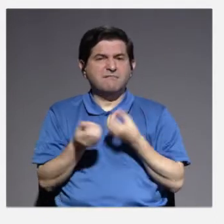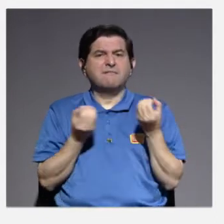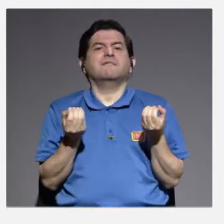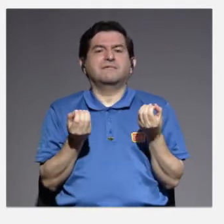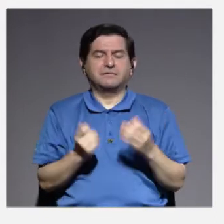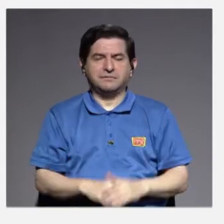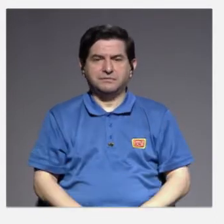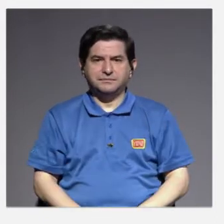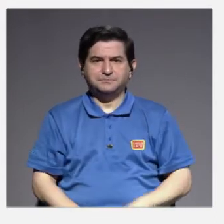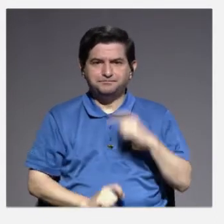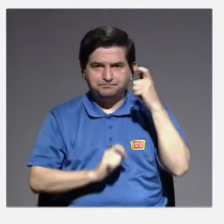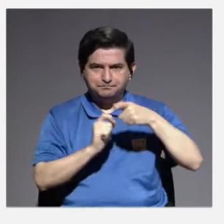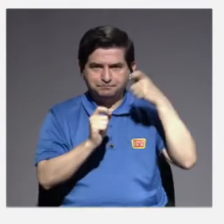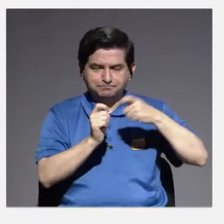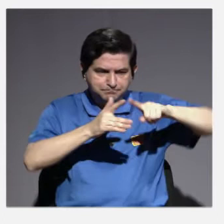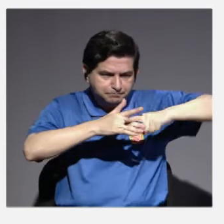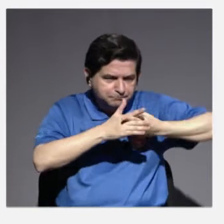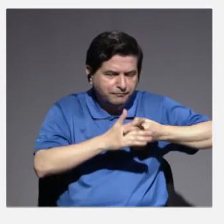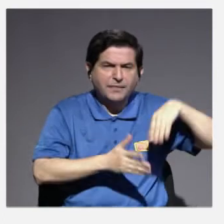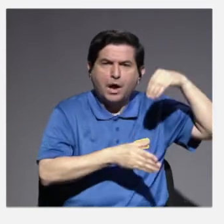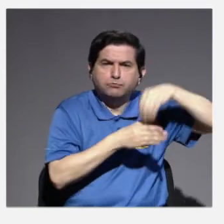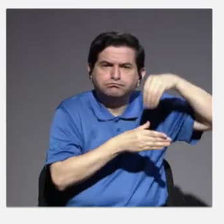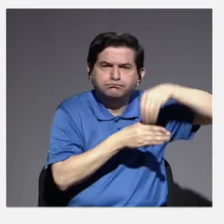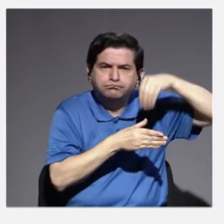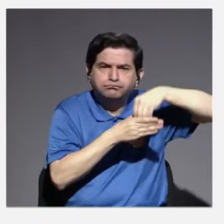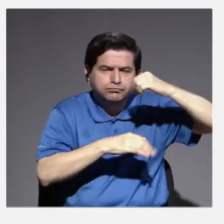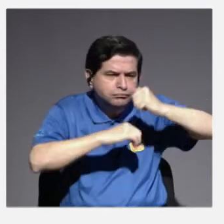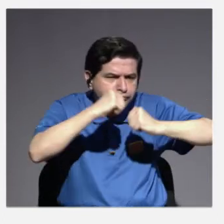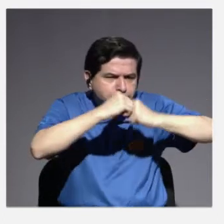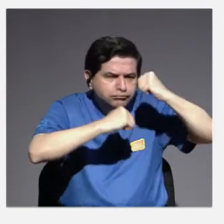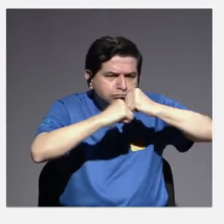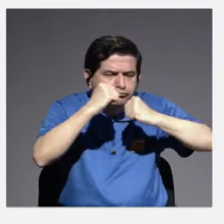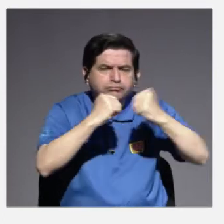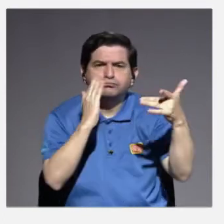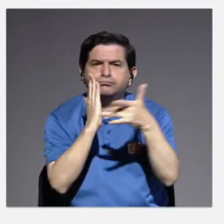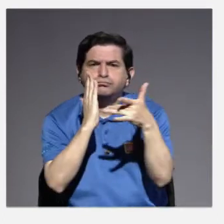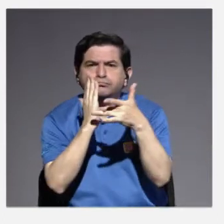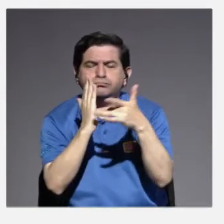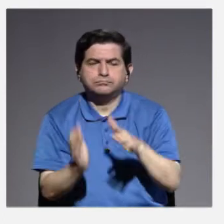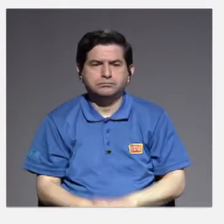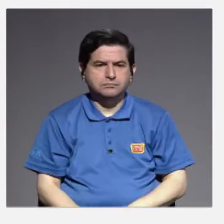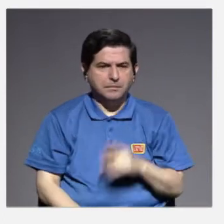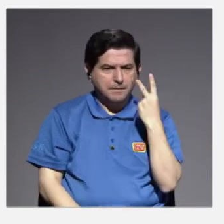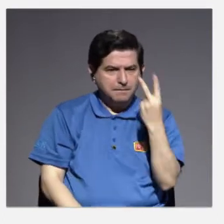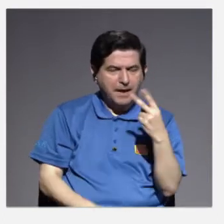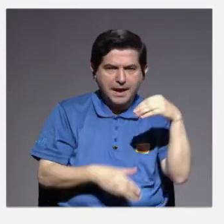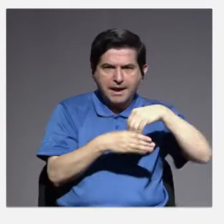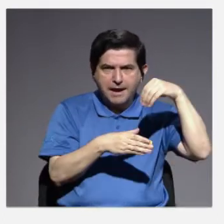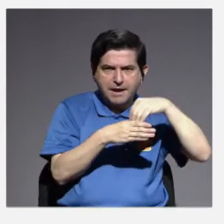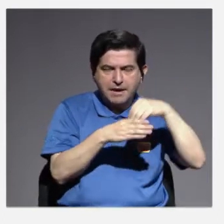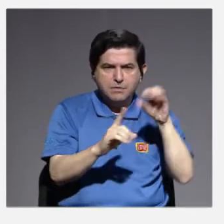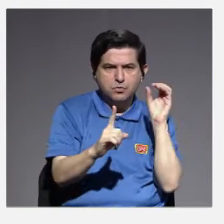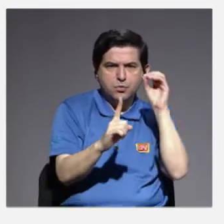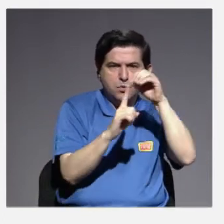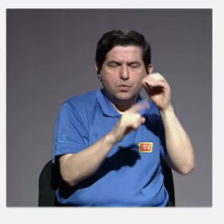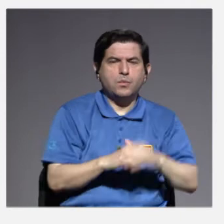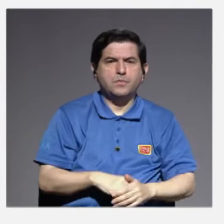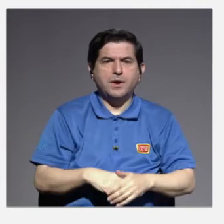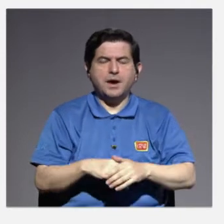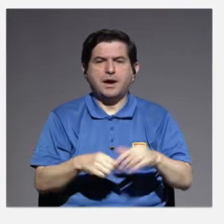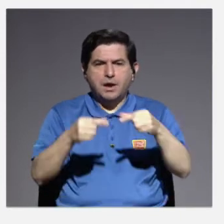es justamente empezar a invertir en la infraestructura tecnológica. Entonces, podemos ver inversiones destinadas a